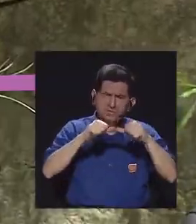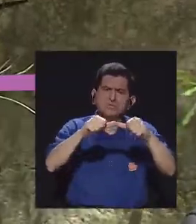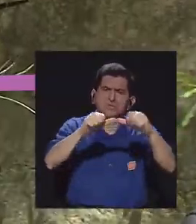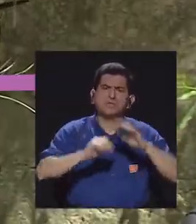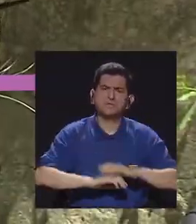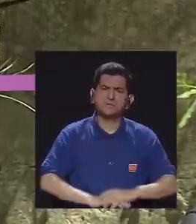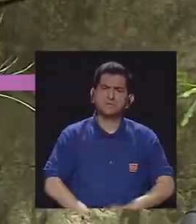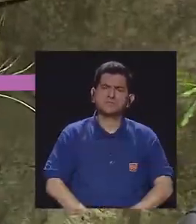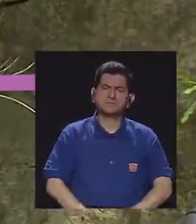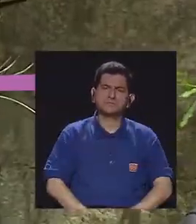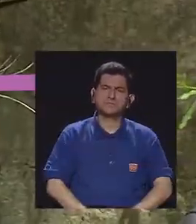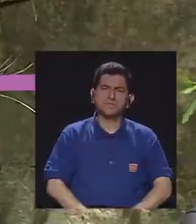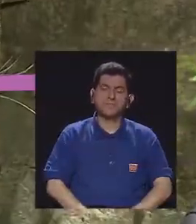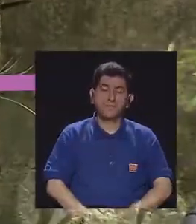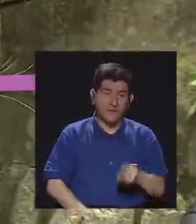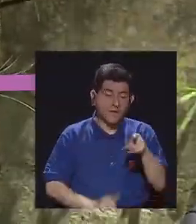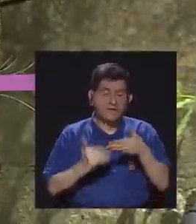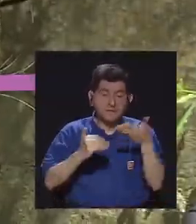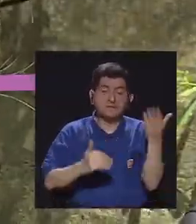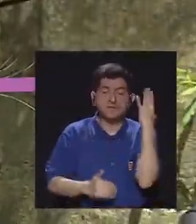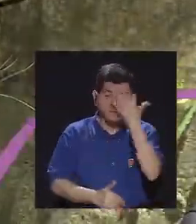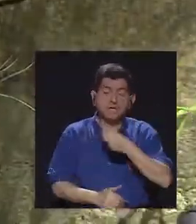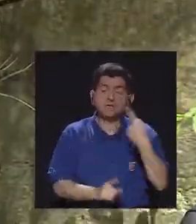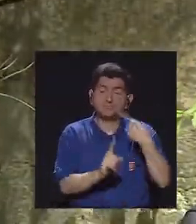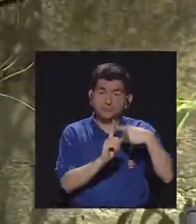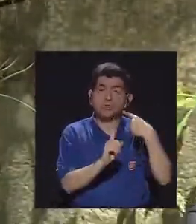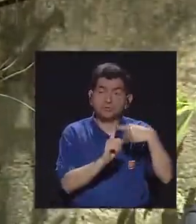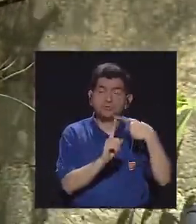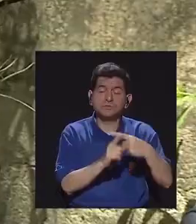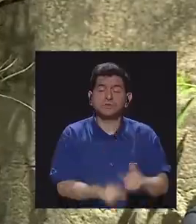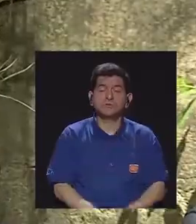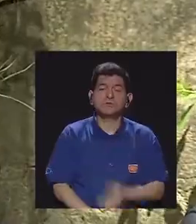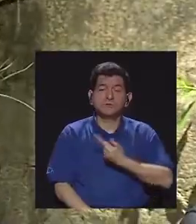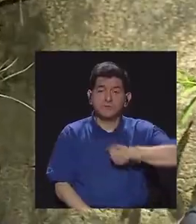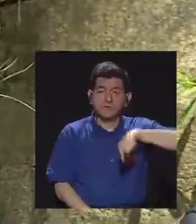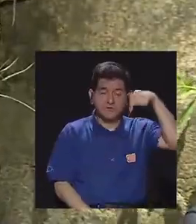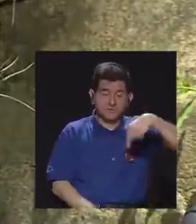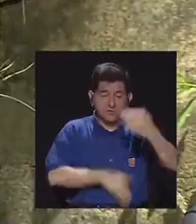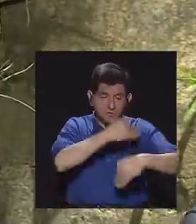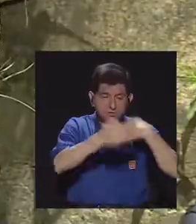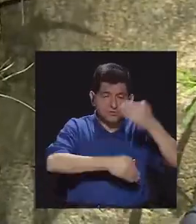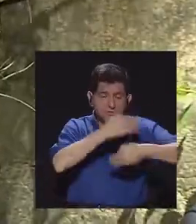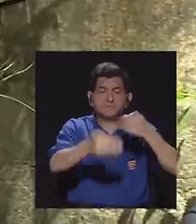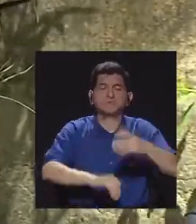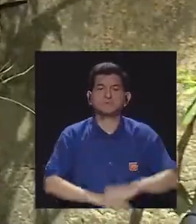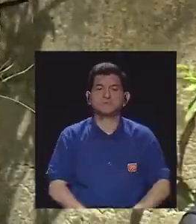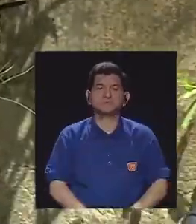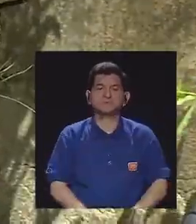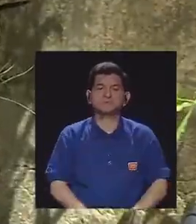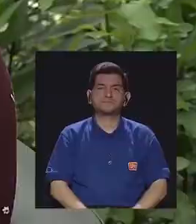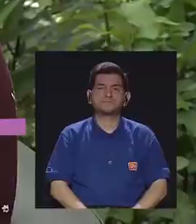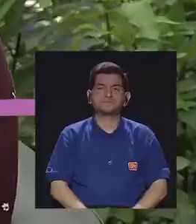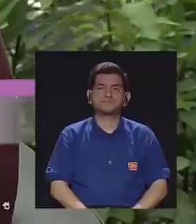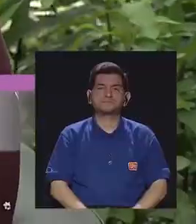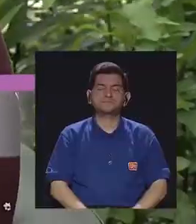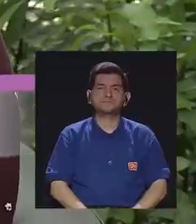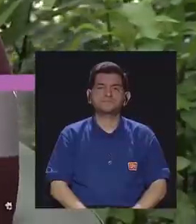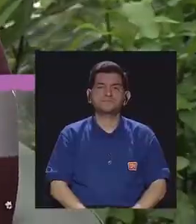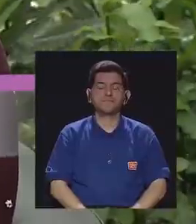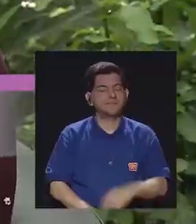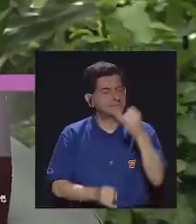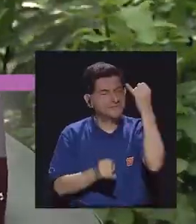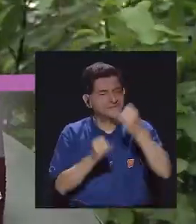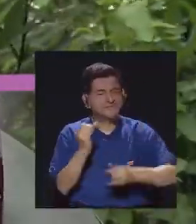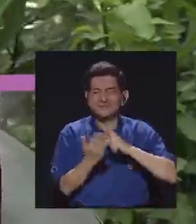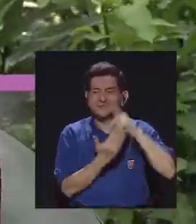seguir en eso, ¿verdad? Entonces han sido cosas bonitas, muy positivas que hemos tenido en este proceso. Bueno, Jacqueline,